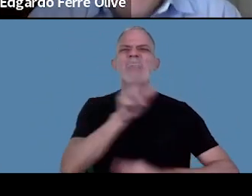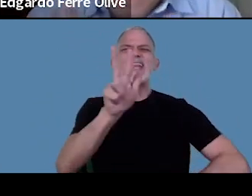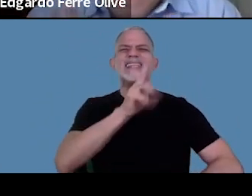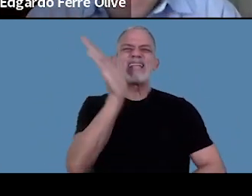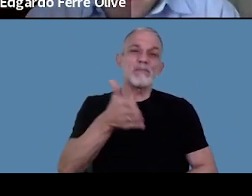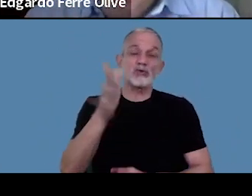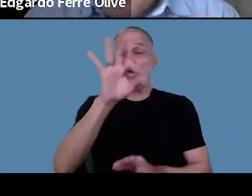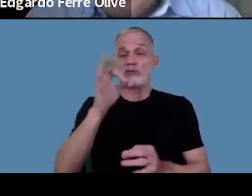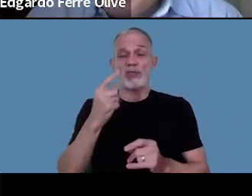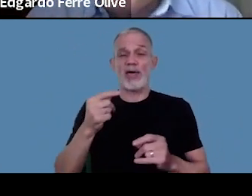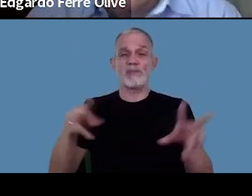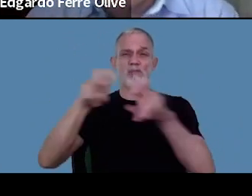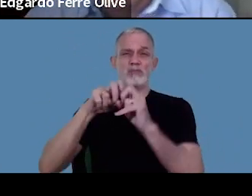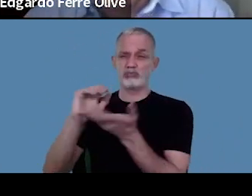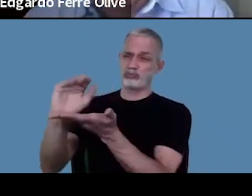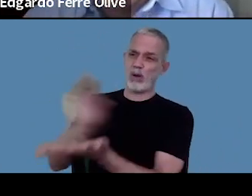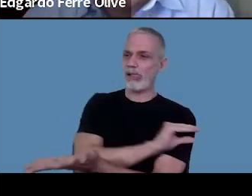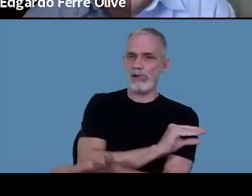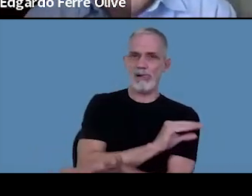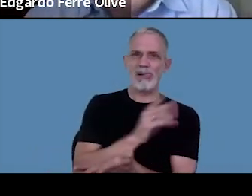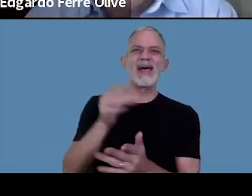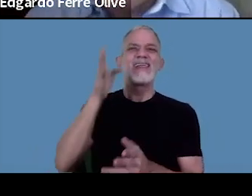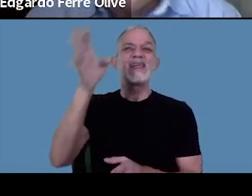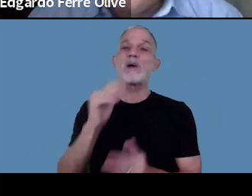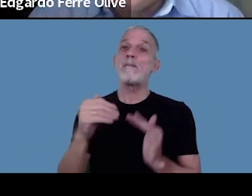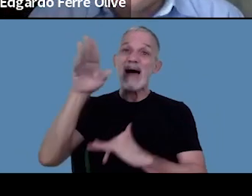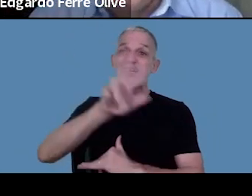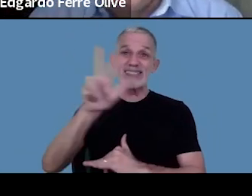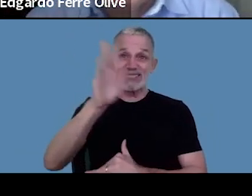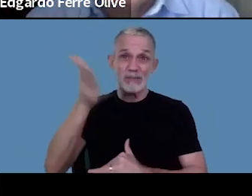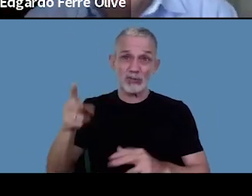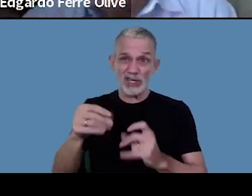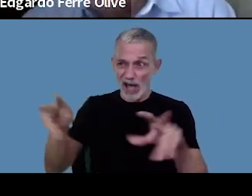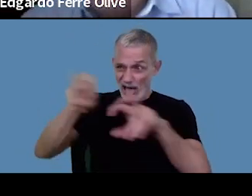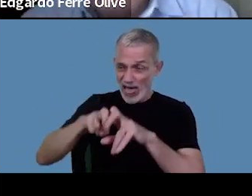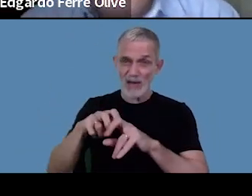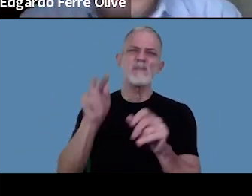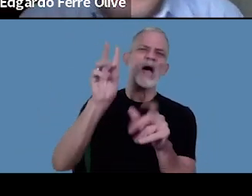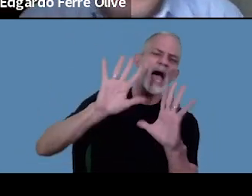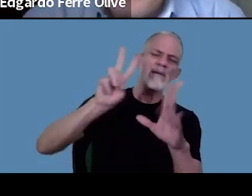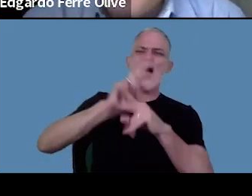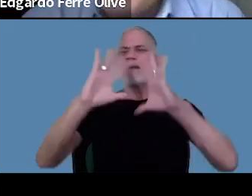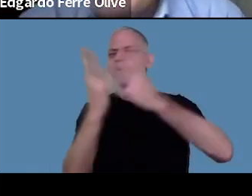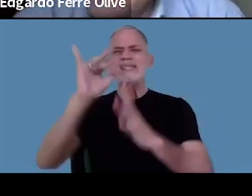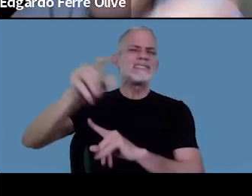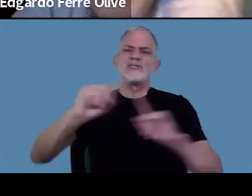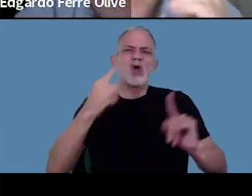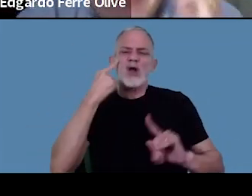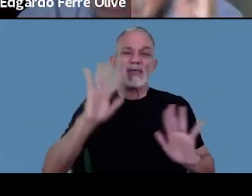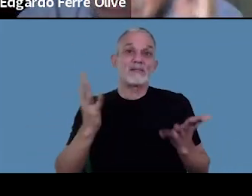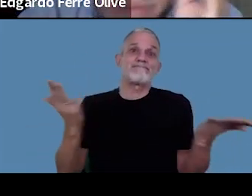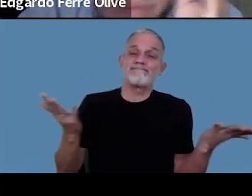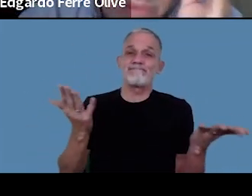fuera, de confiscatoriedad, no confiscatoriedad, por más que sea ambiental o no ambiental. O sea, son aspectos de análisis,